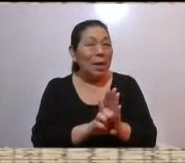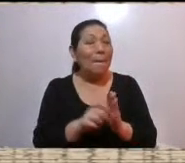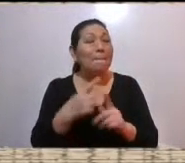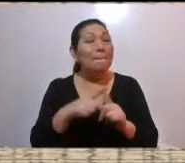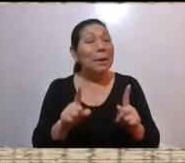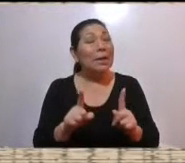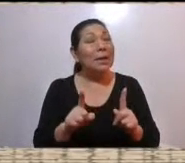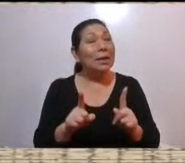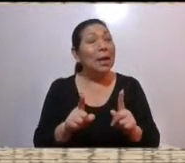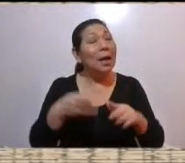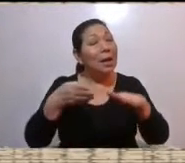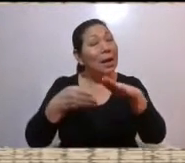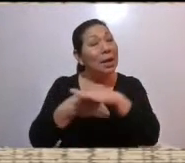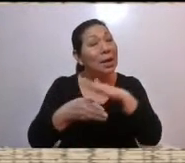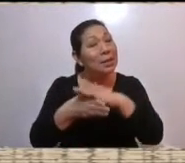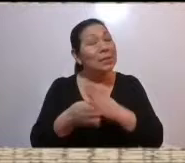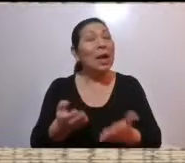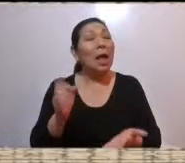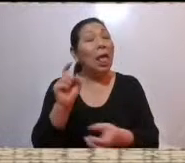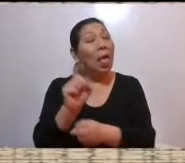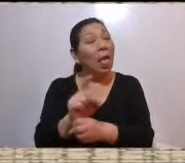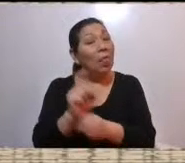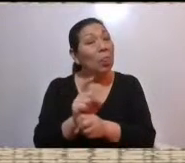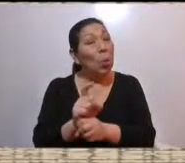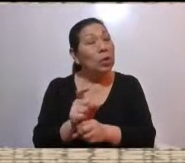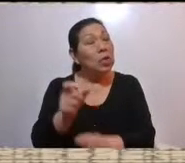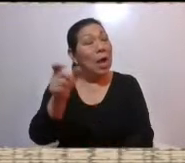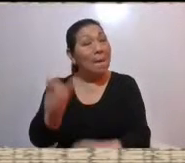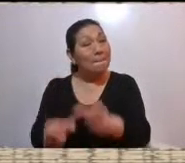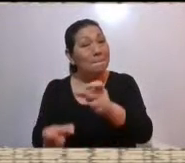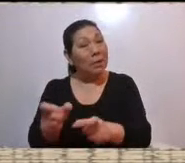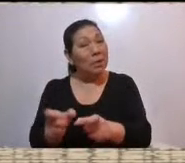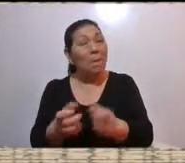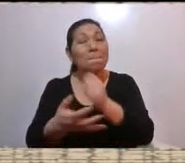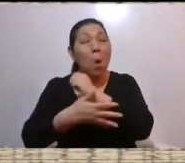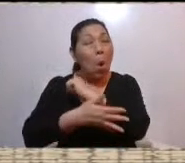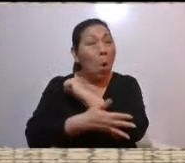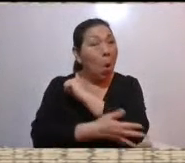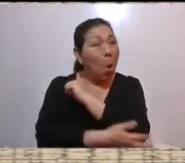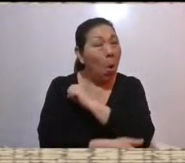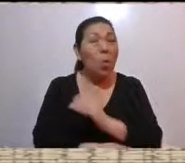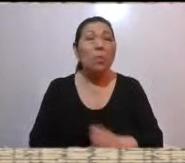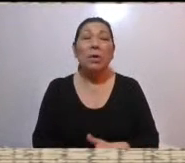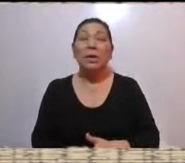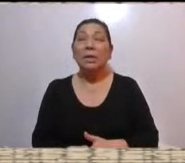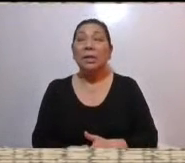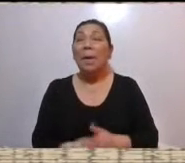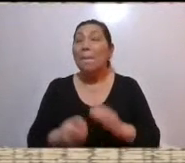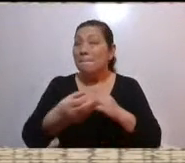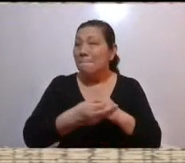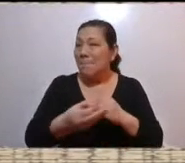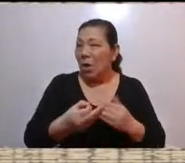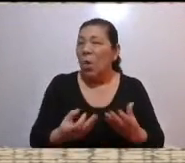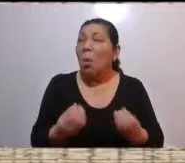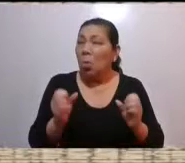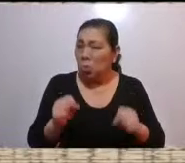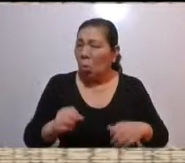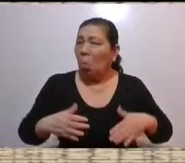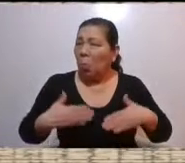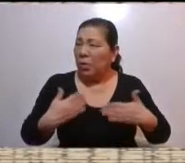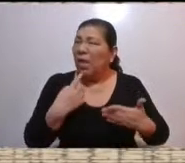de la disponibilidad y accesibilidad a la educación de las personas de extrema pobreza en el ámbito